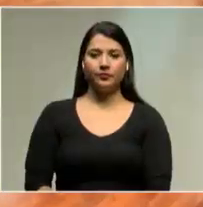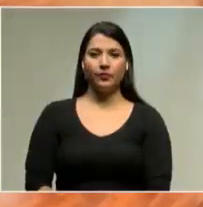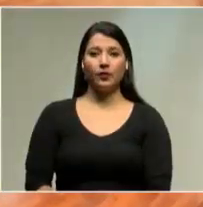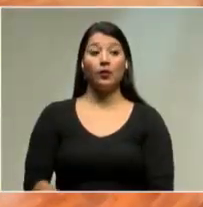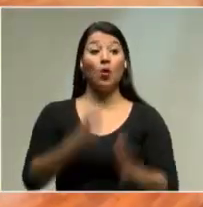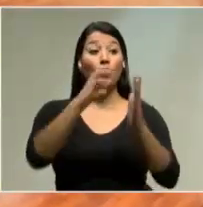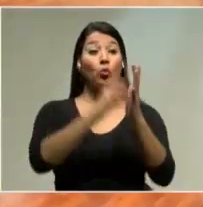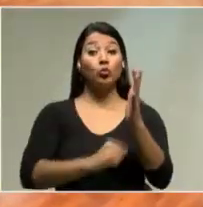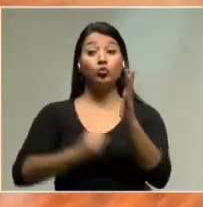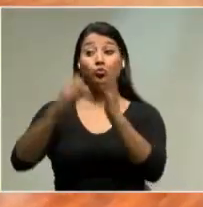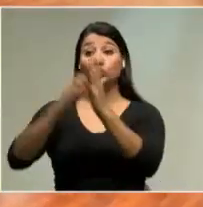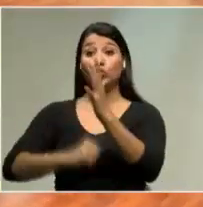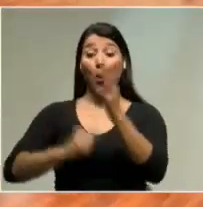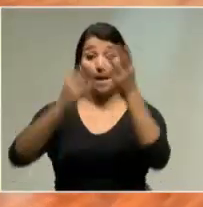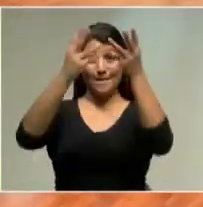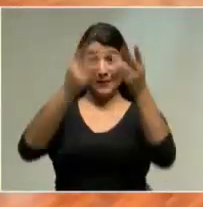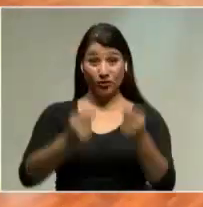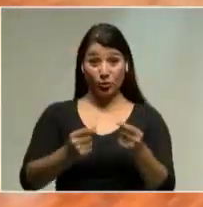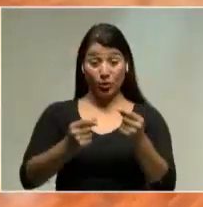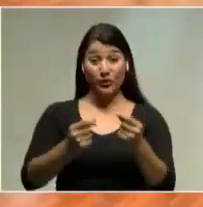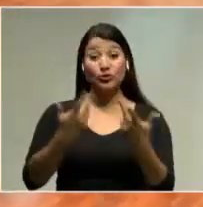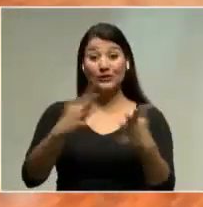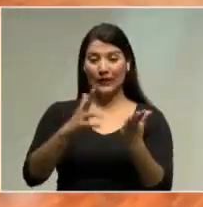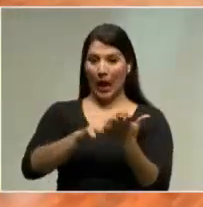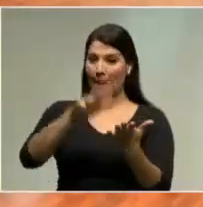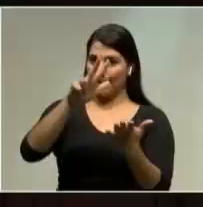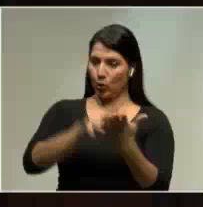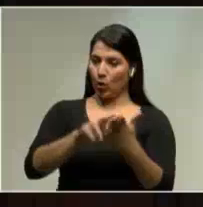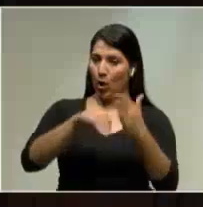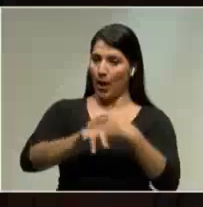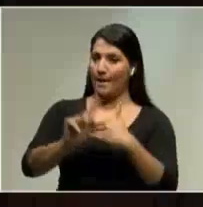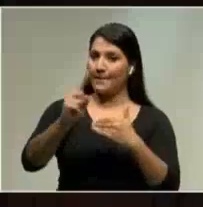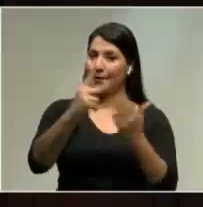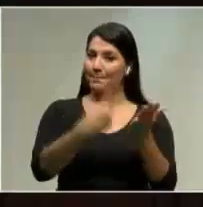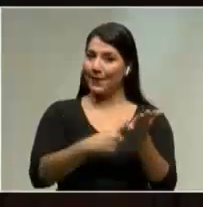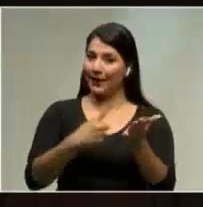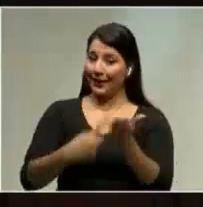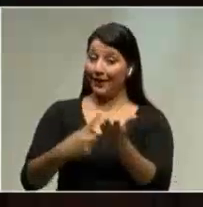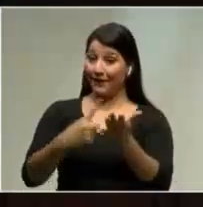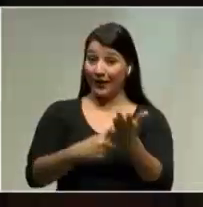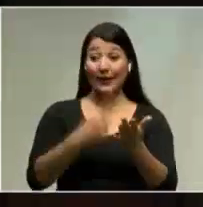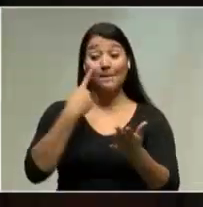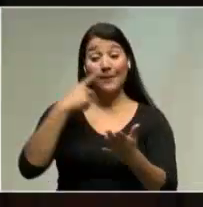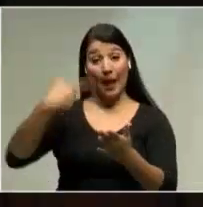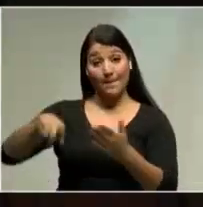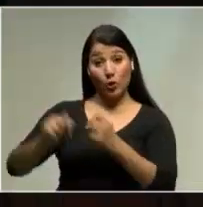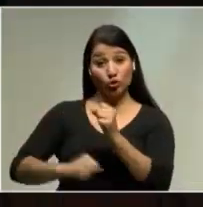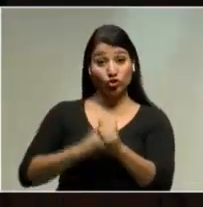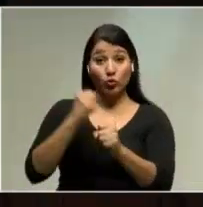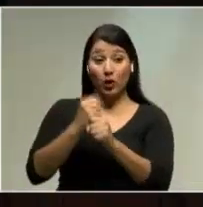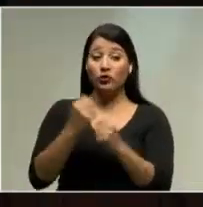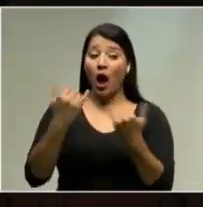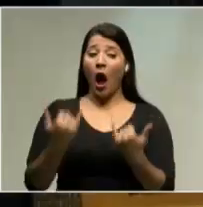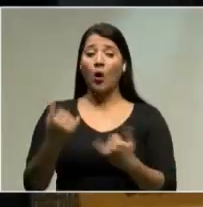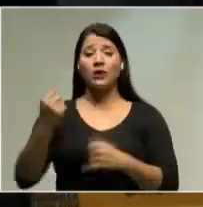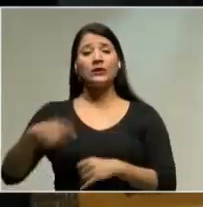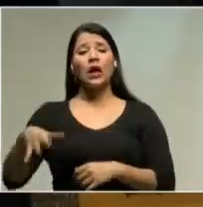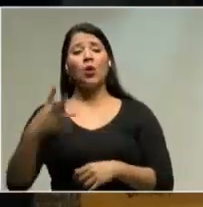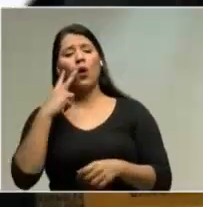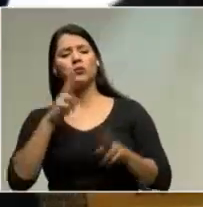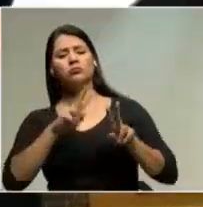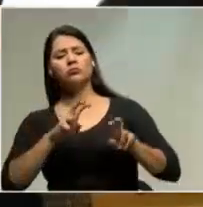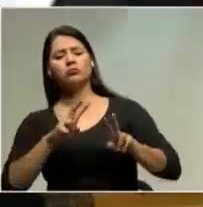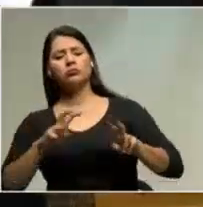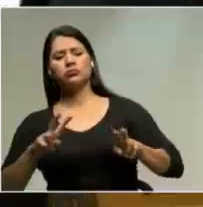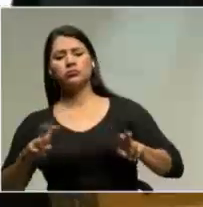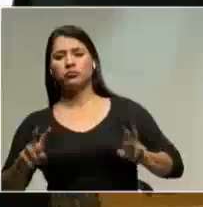Los recortes en el presupuesto de la República aprobado ya en primer debate son objeto de análisis de la Sala Constitucional, esto por una